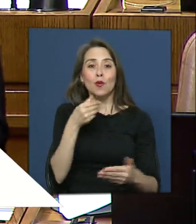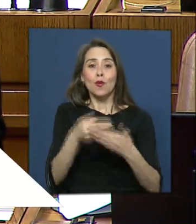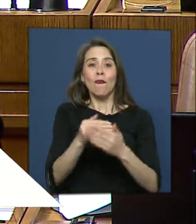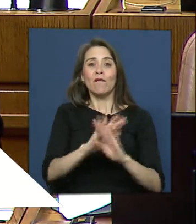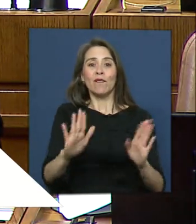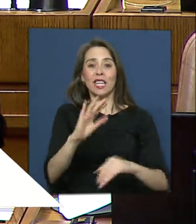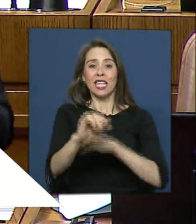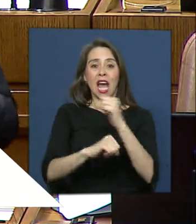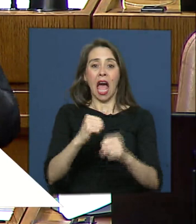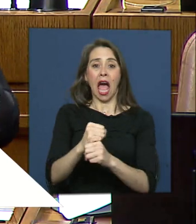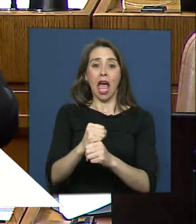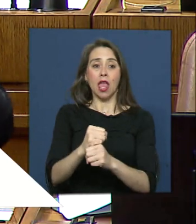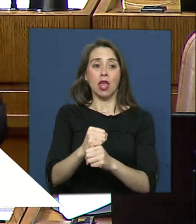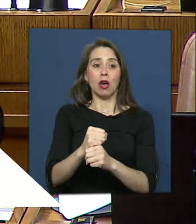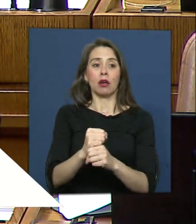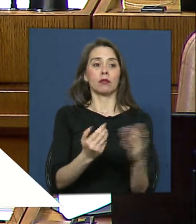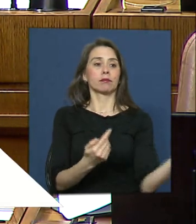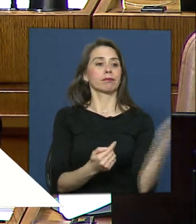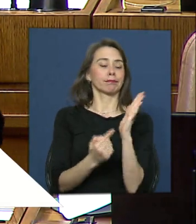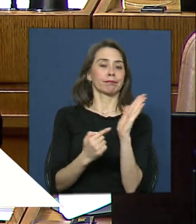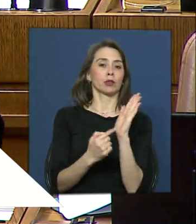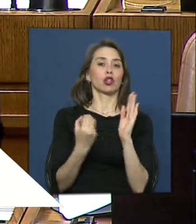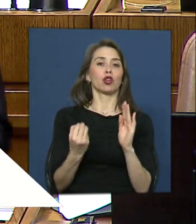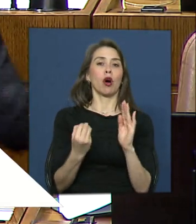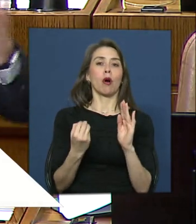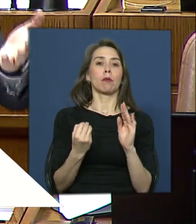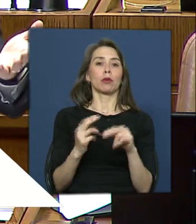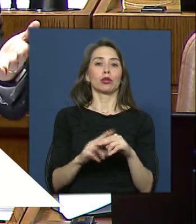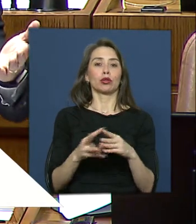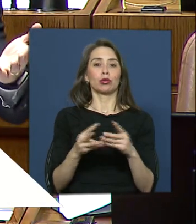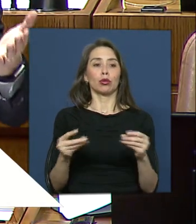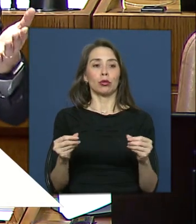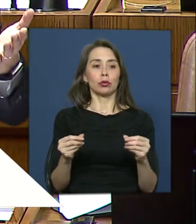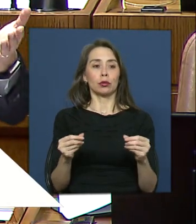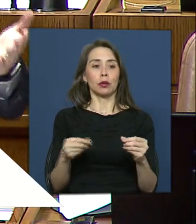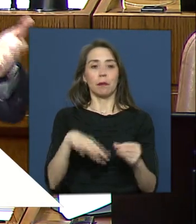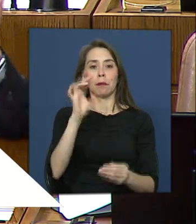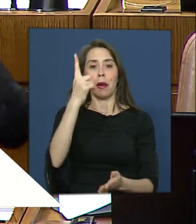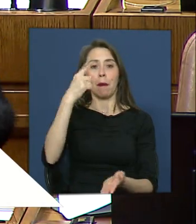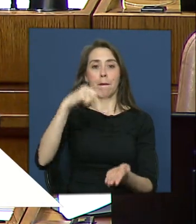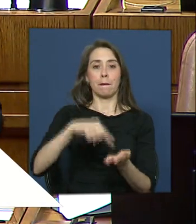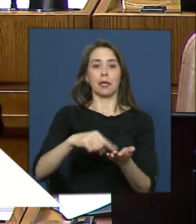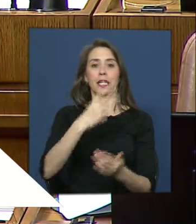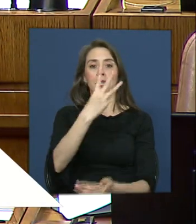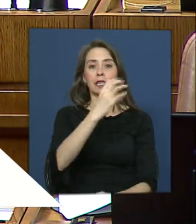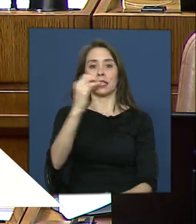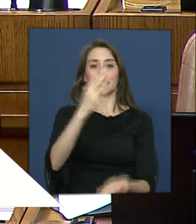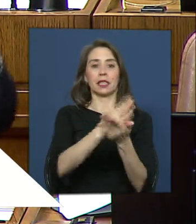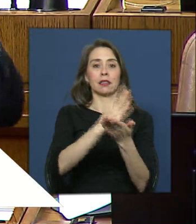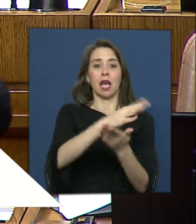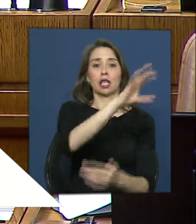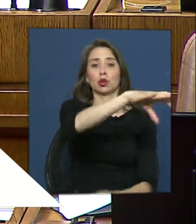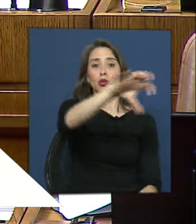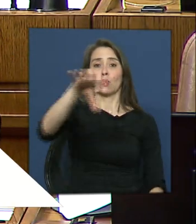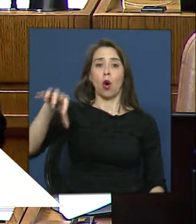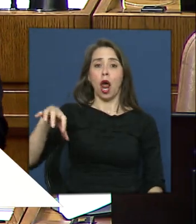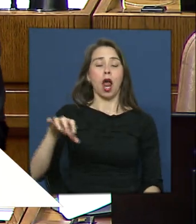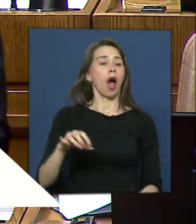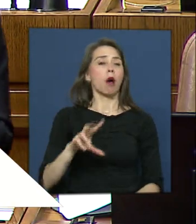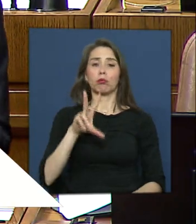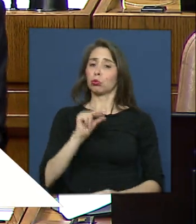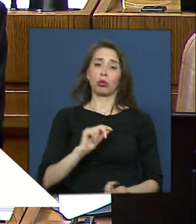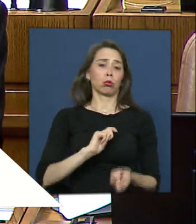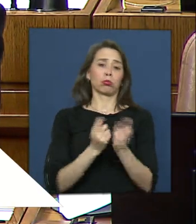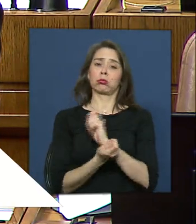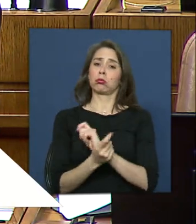año, la fórmula para, entre comillas, tratar de paliar el que más de 1.300 colegios no se hayan transformado y no